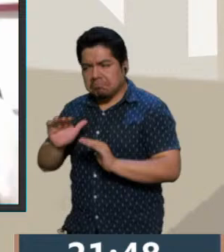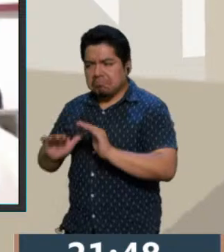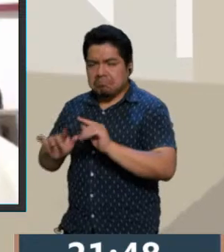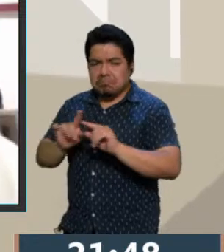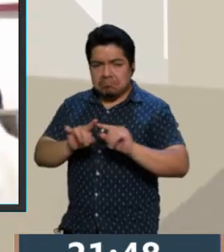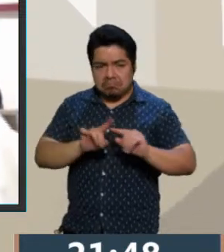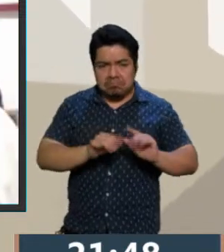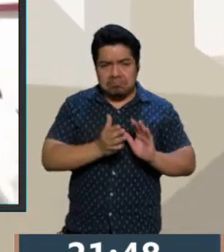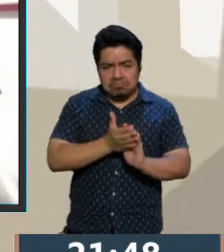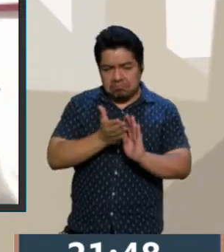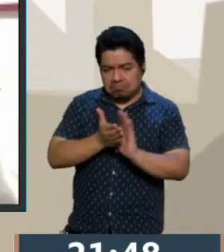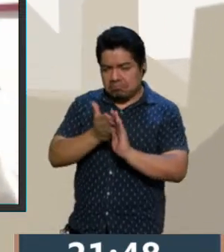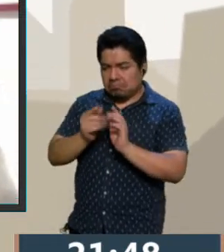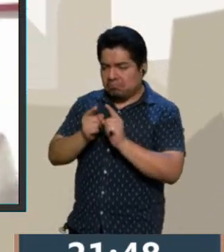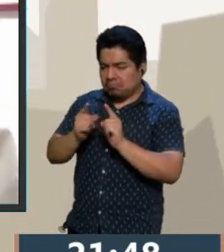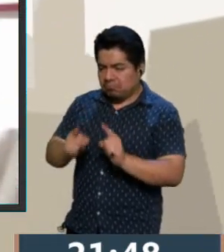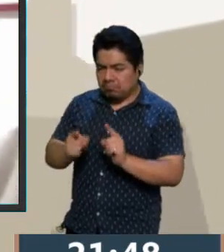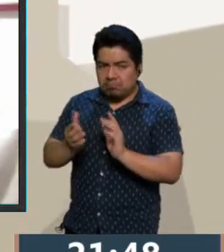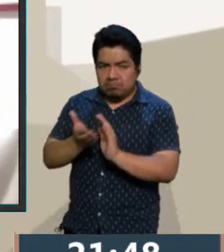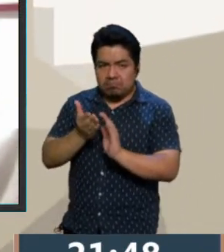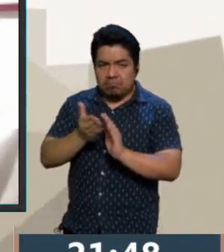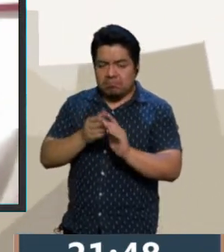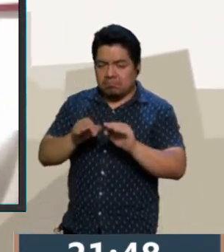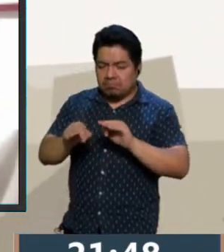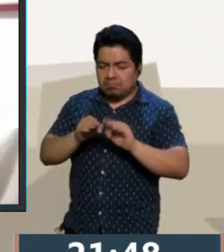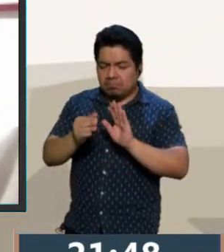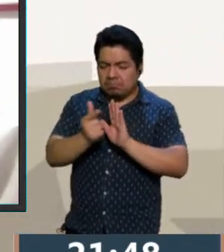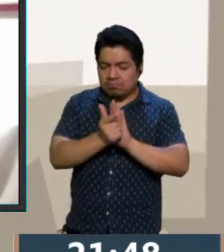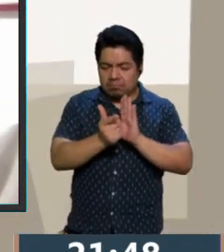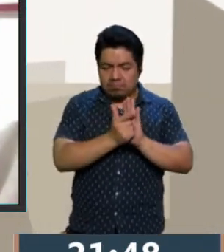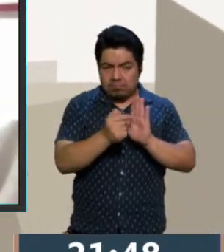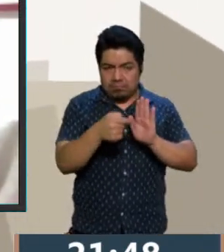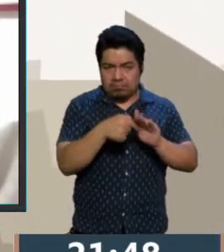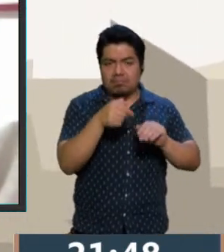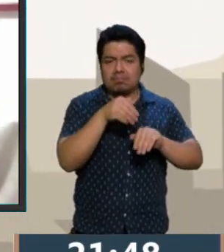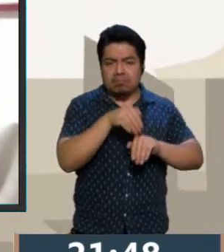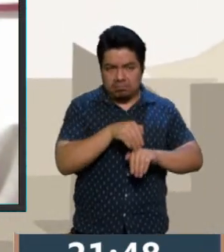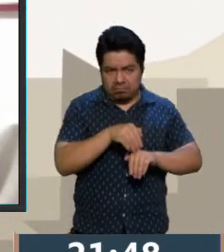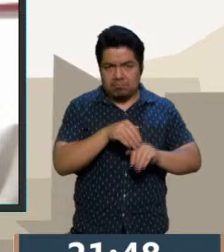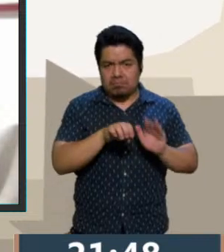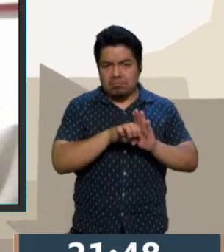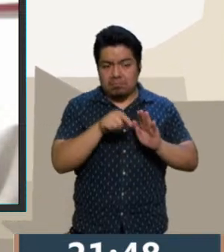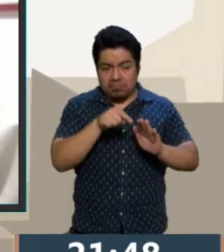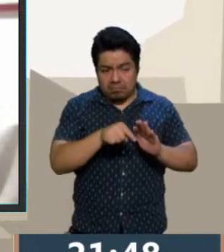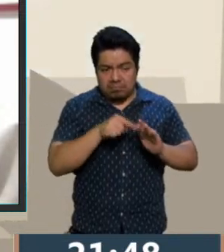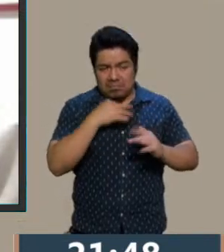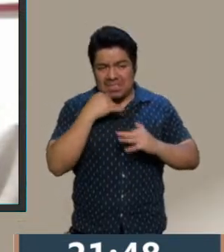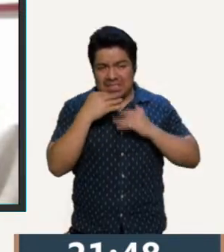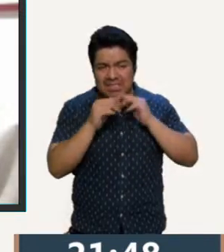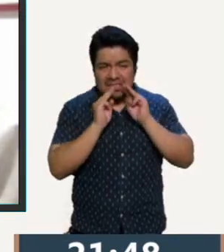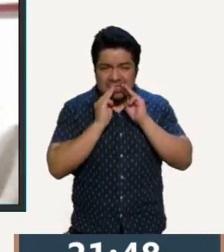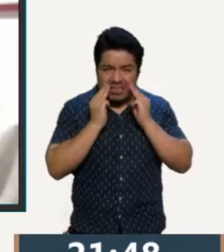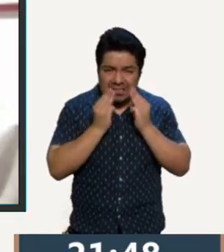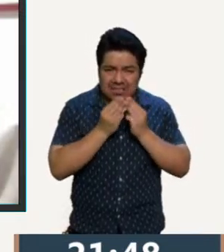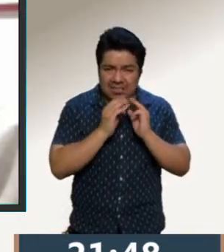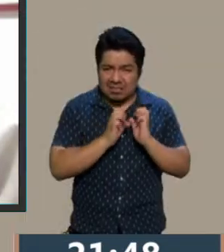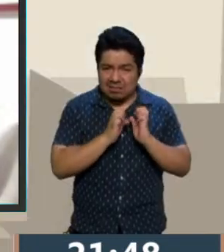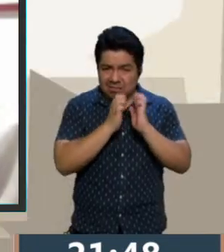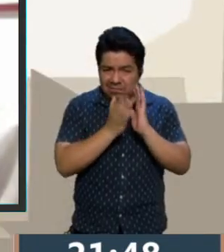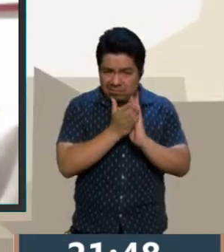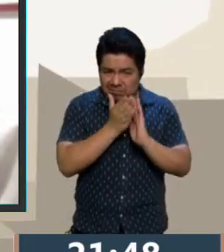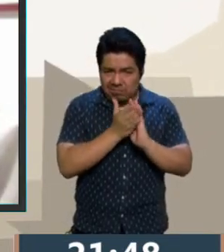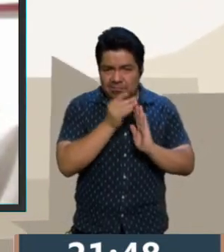los desarrolladores inmobiliarios trabajan con apego a la ley. Hay que decir que el caso del cártel inmobiliario es sobre todo un caso